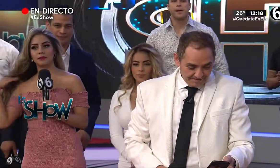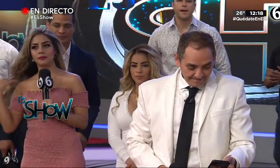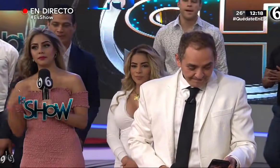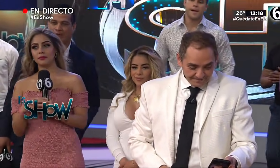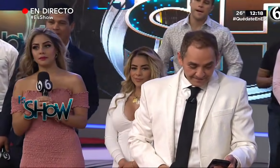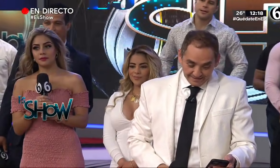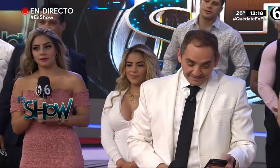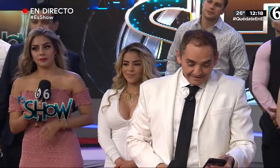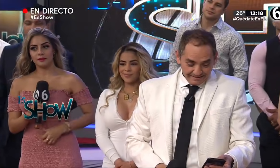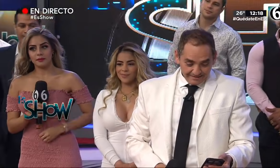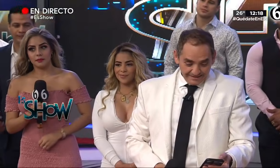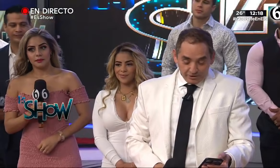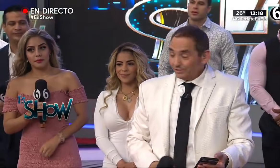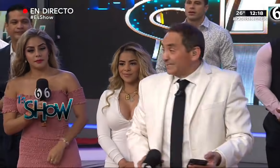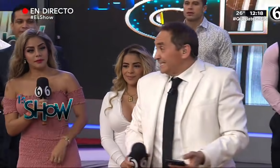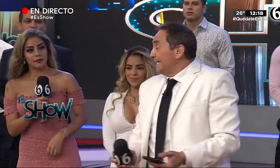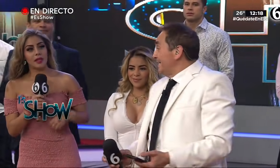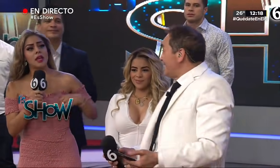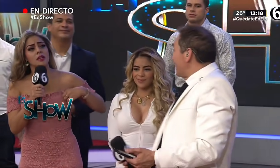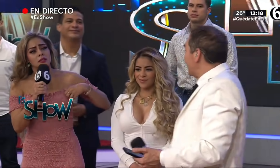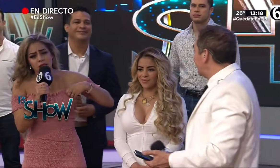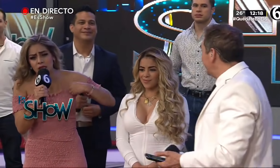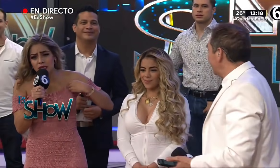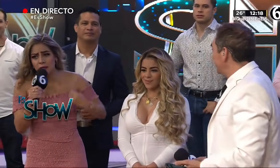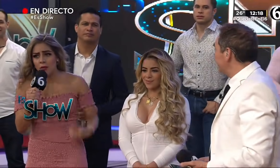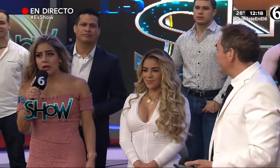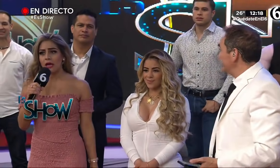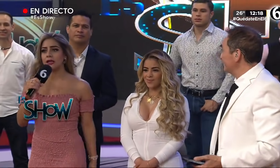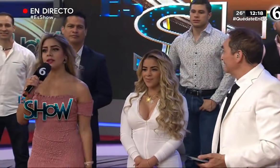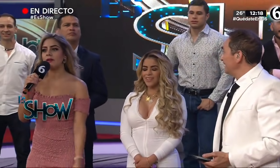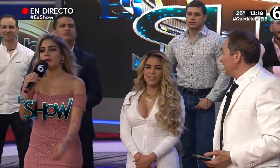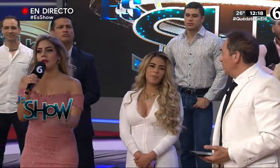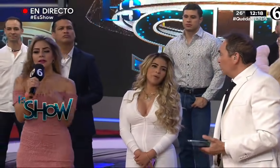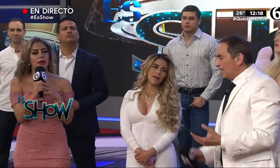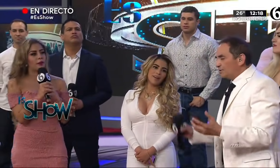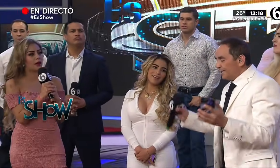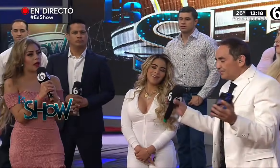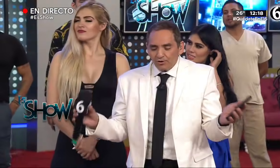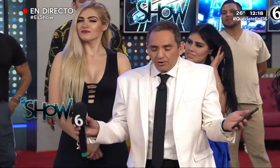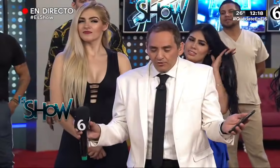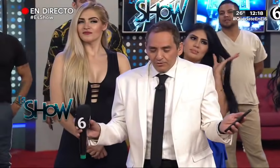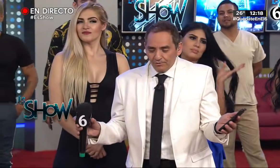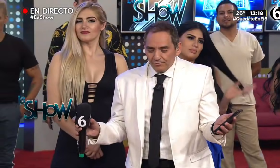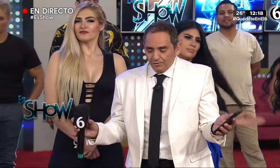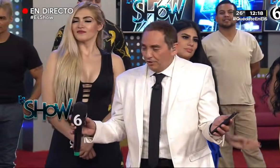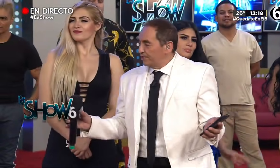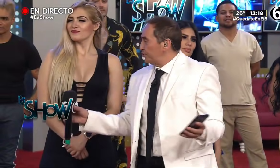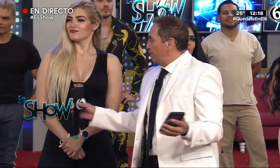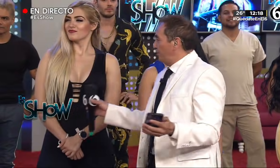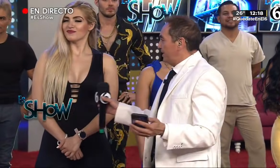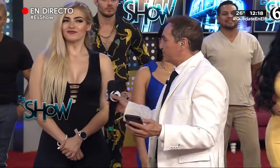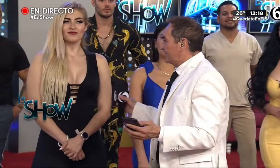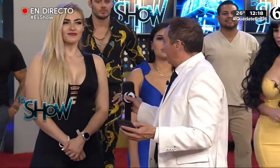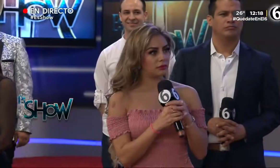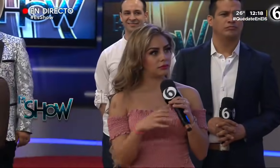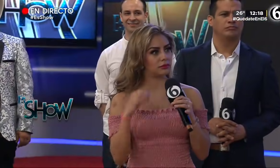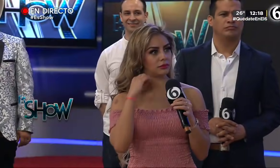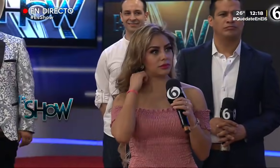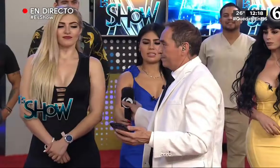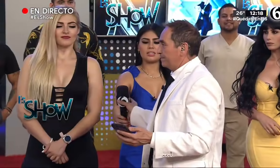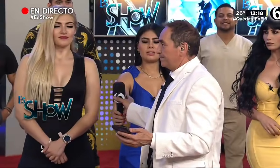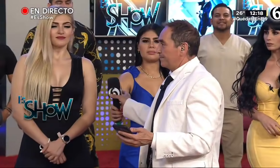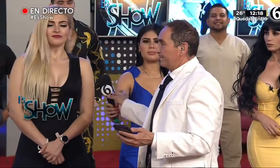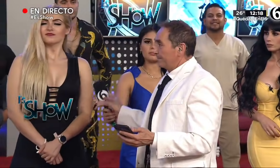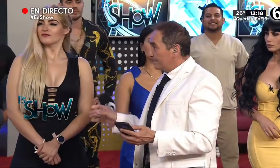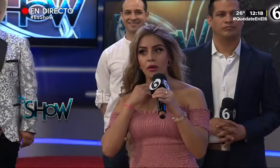noche? Entonces sí se iría, Datsy. Sí, sí me voy a ir, Chavis. Y ahorita voy a lavar la ropa y todo. No es show, esto ya va en